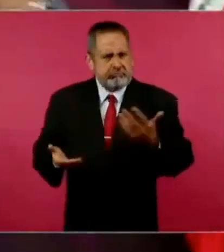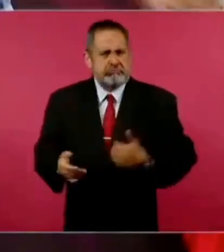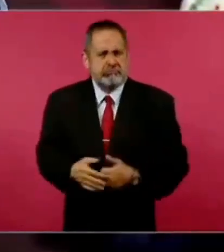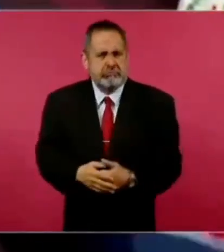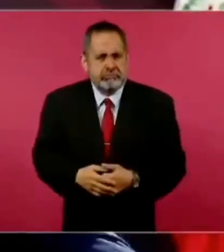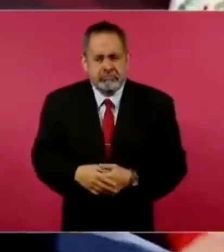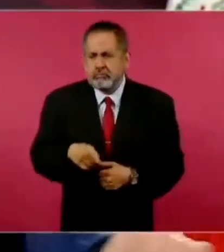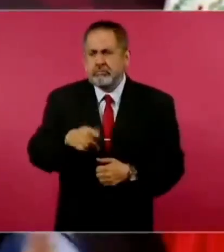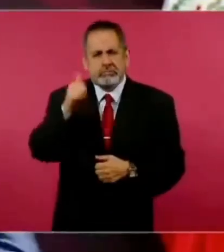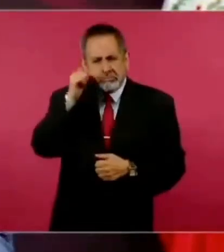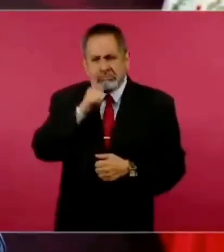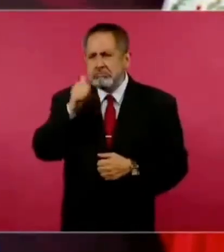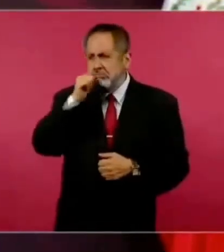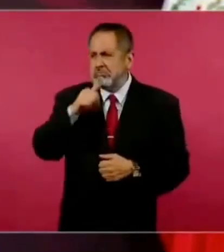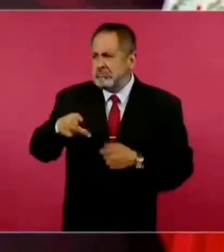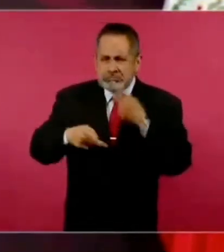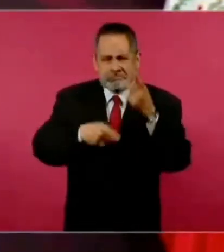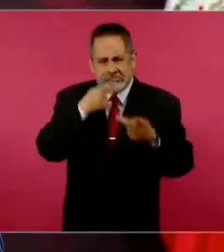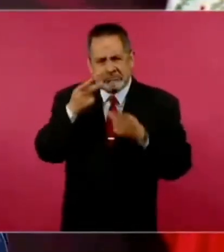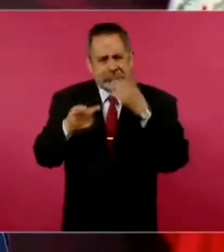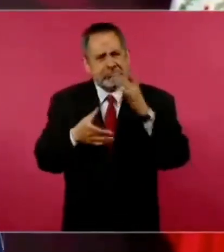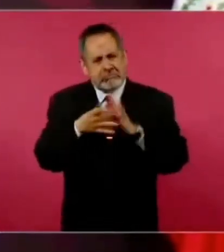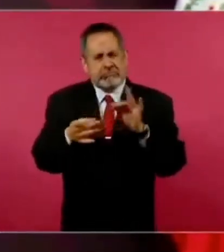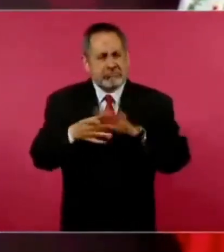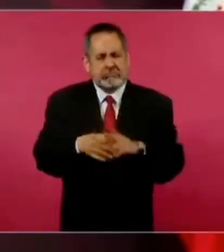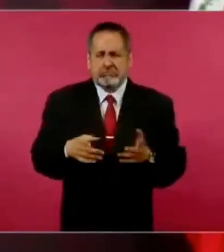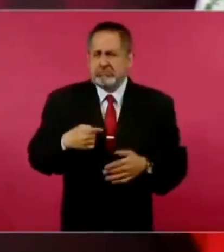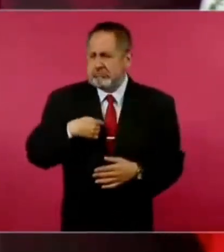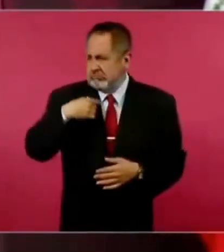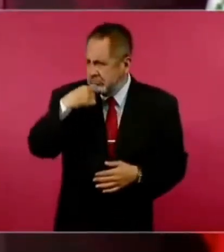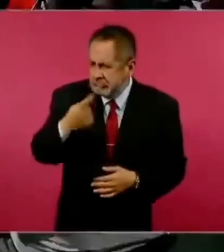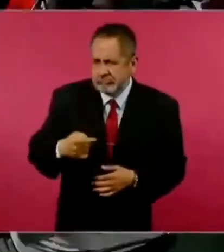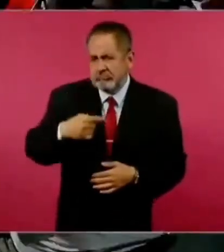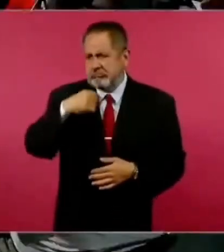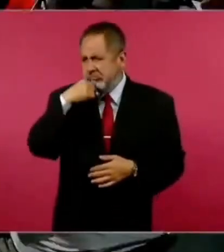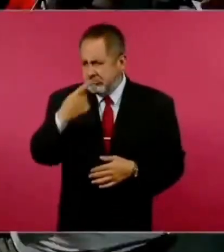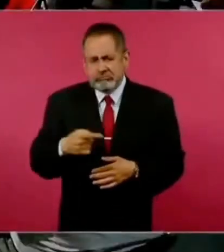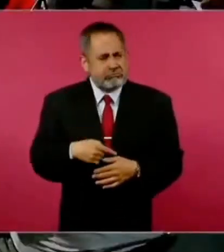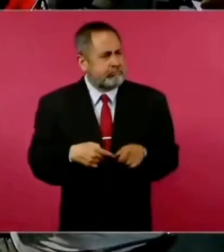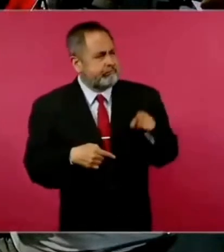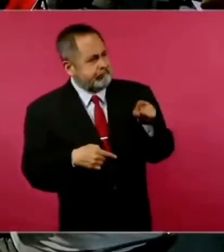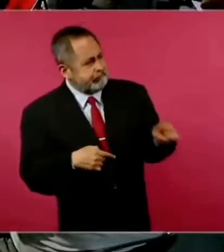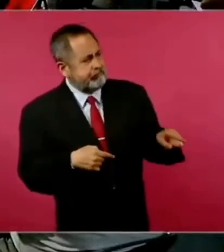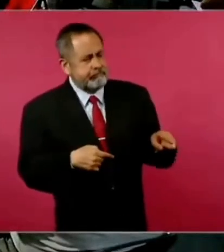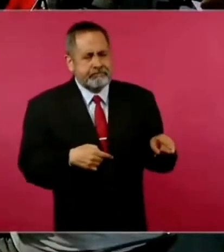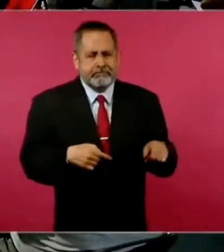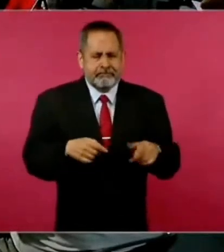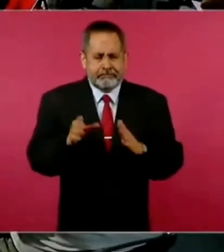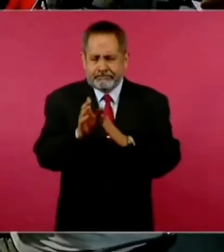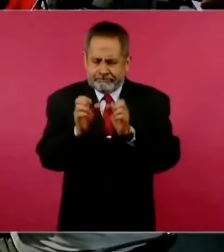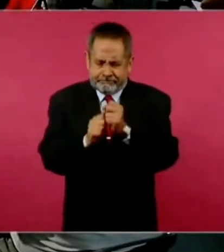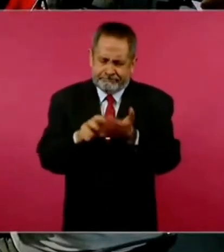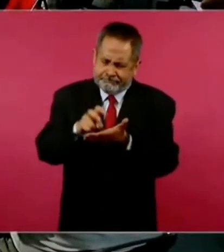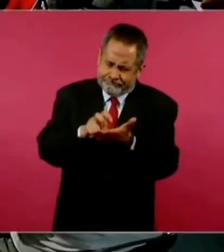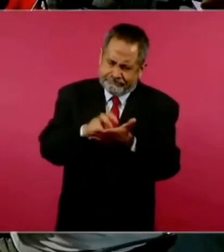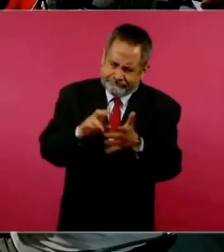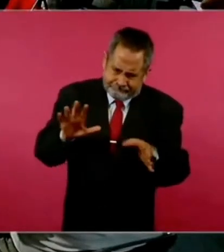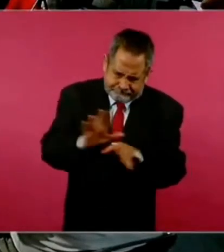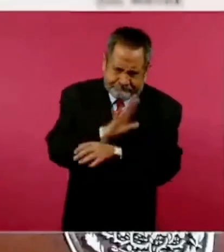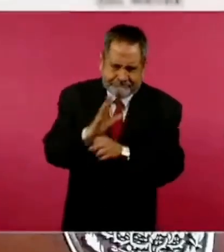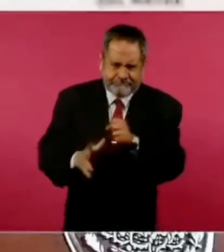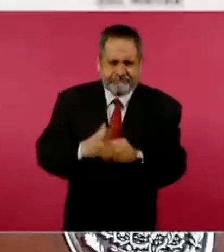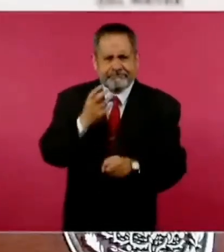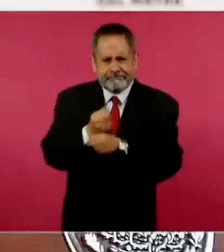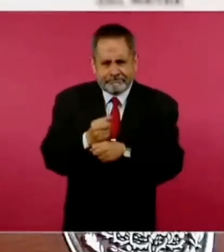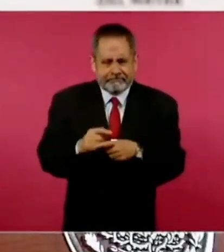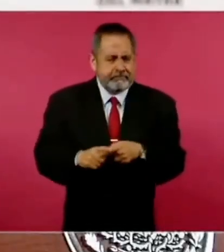siempre estamos hablando de que hace falta hacer reformas a la Constitución y